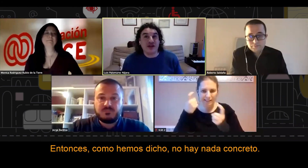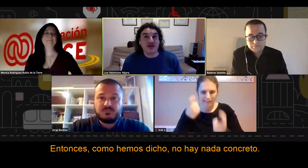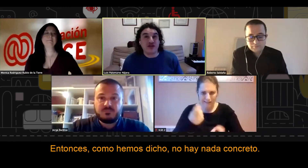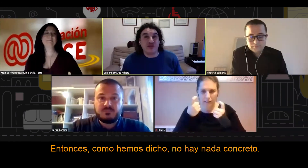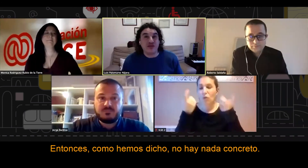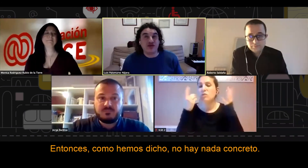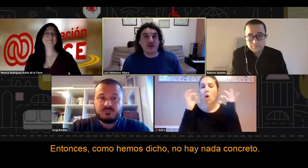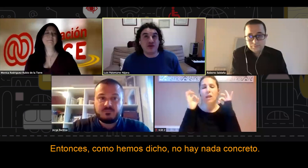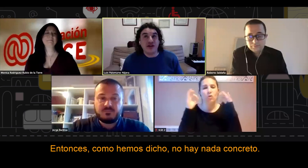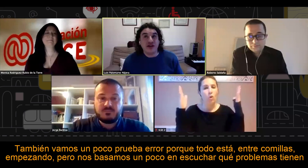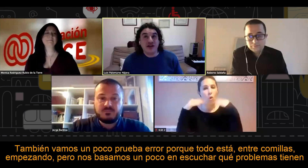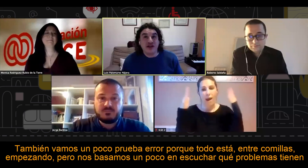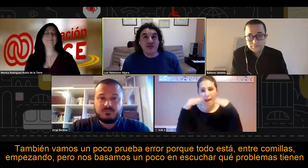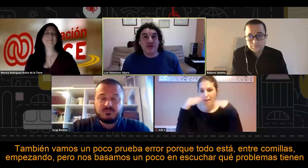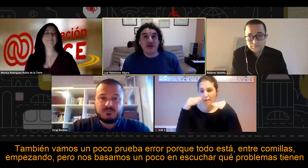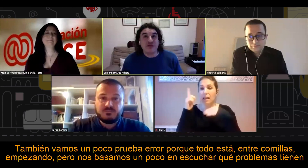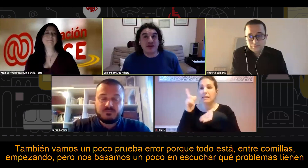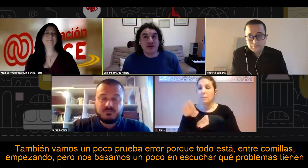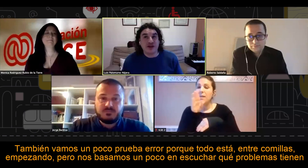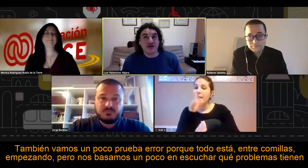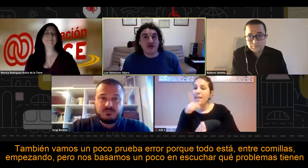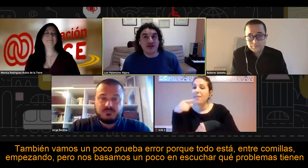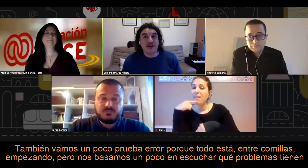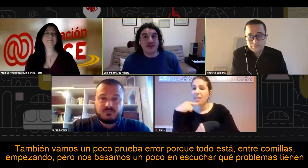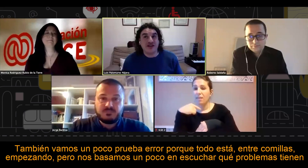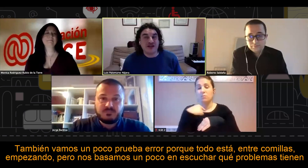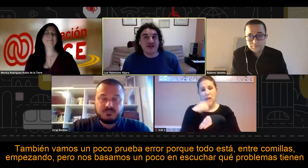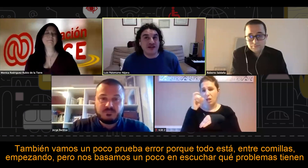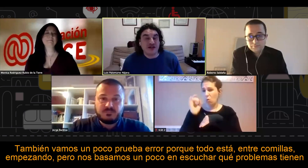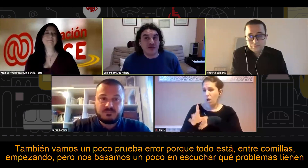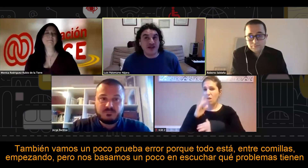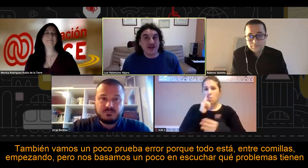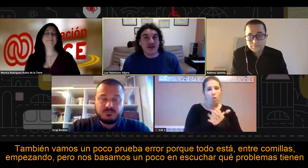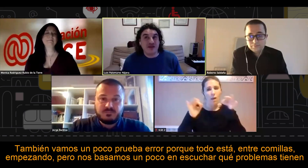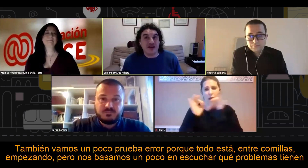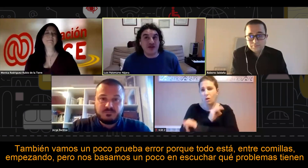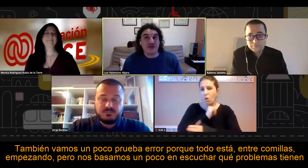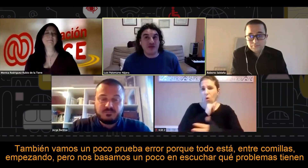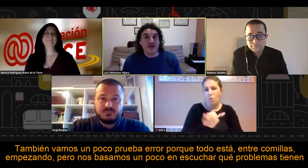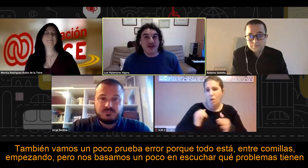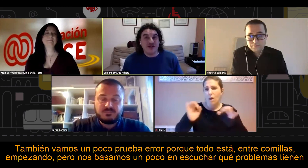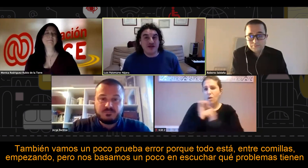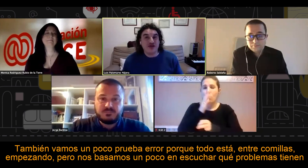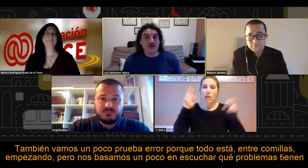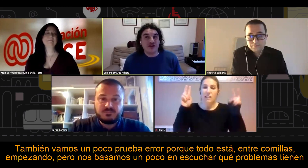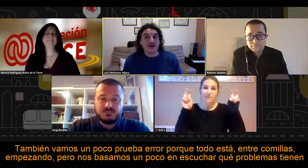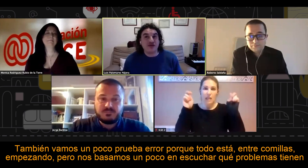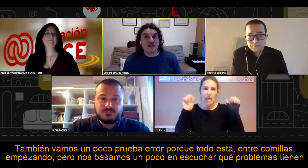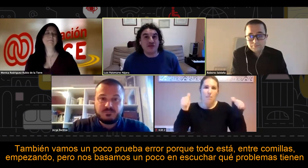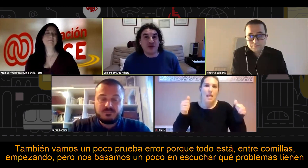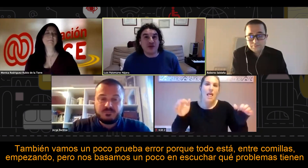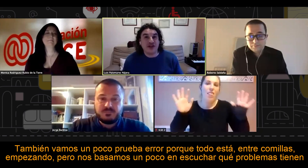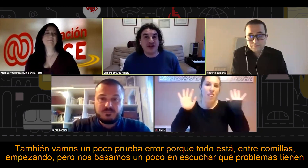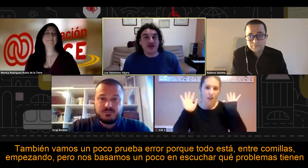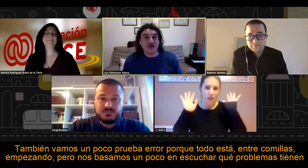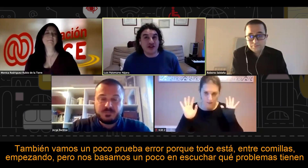también vamos un poco prueba-error. ¿Por qué? Porque todo está, entre comillas, empezando, pero nosotros nos basamos un poco